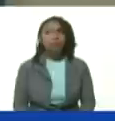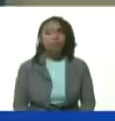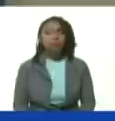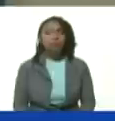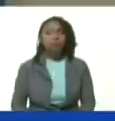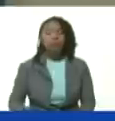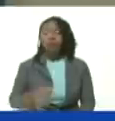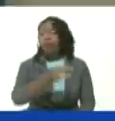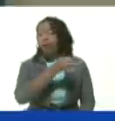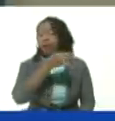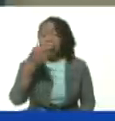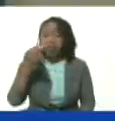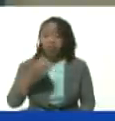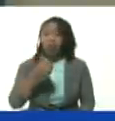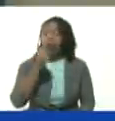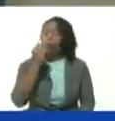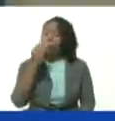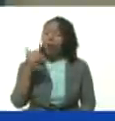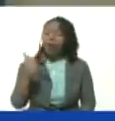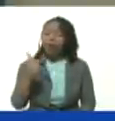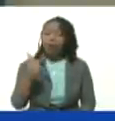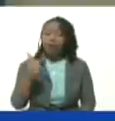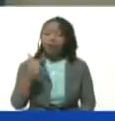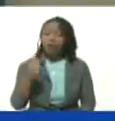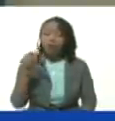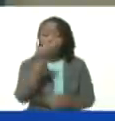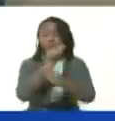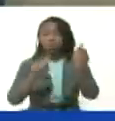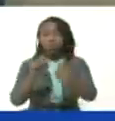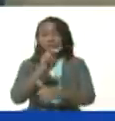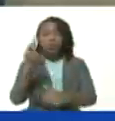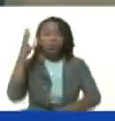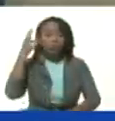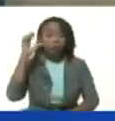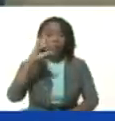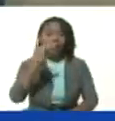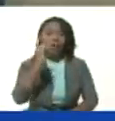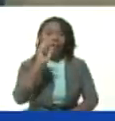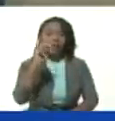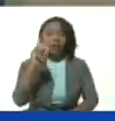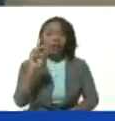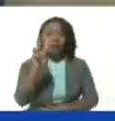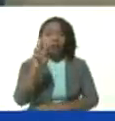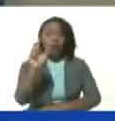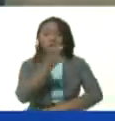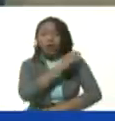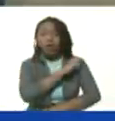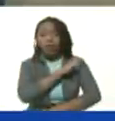Correcto. Bueno, viceministra Diana y a los dos gerentes de esta